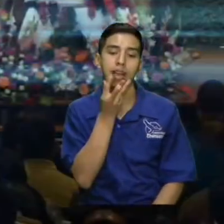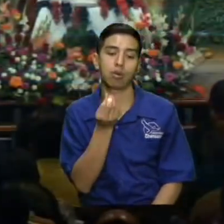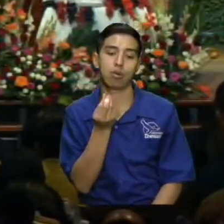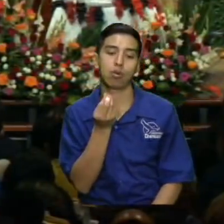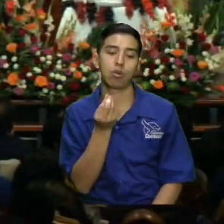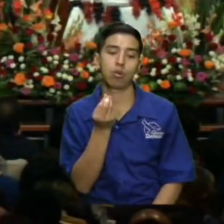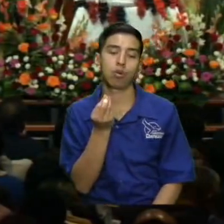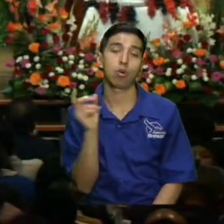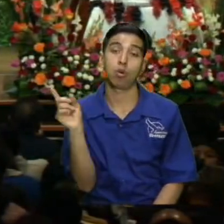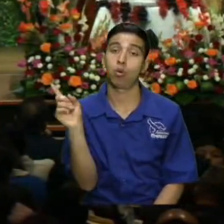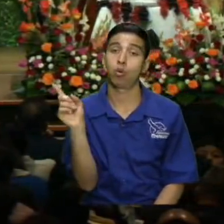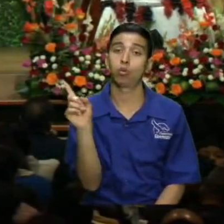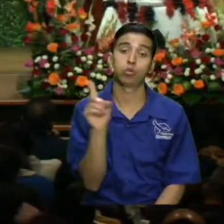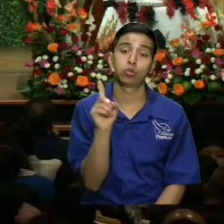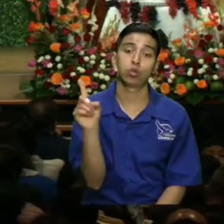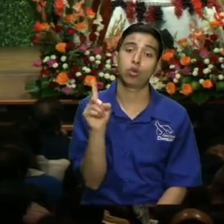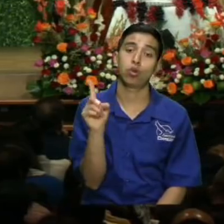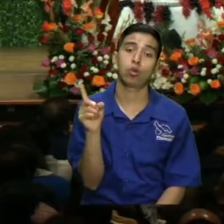no admitas acusación,